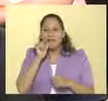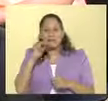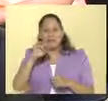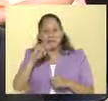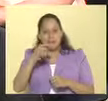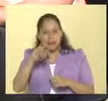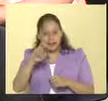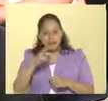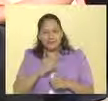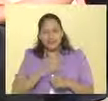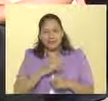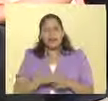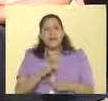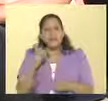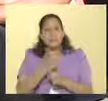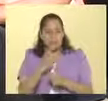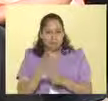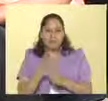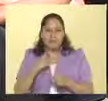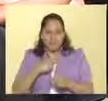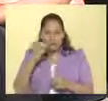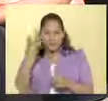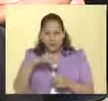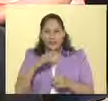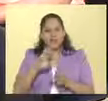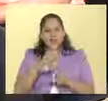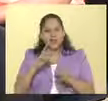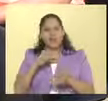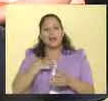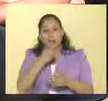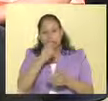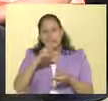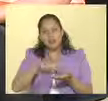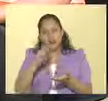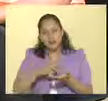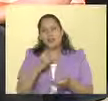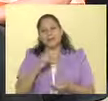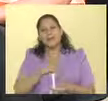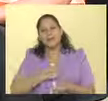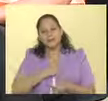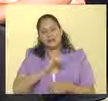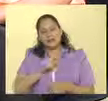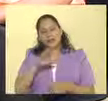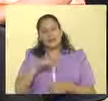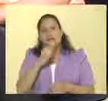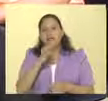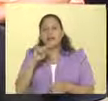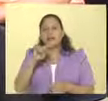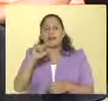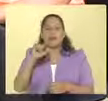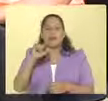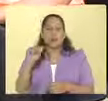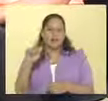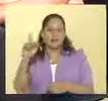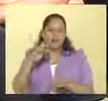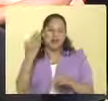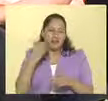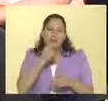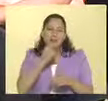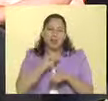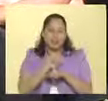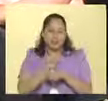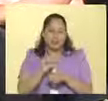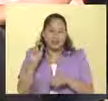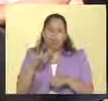Oigan, en primer lugar, bueno, pues yo sé que a lo mejor ya se mencionó, pero sí lamento mucho la pérdida del Tata, Sí, cómo no. del señor Todo lo Arbizu. lamentamos.